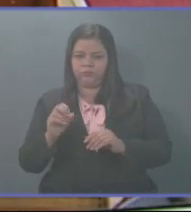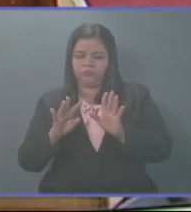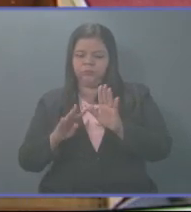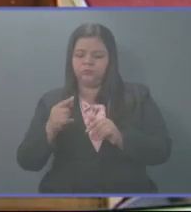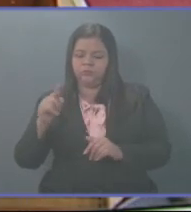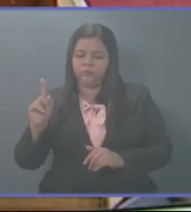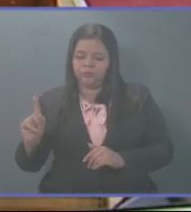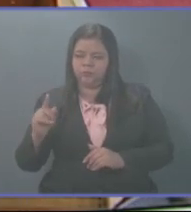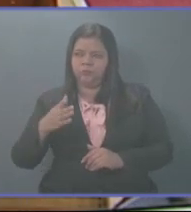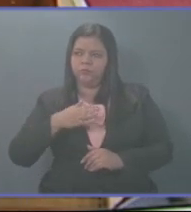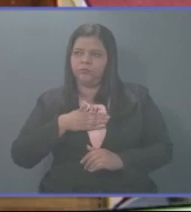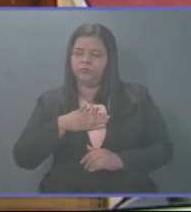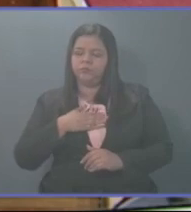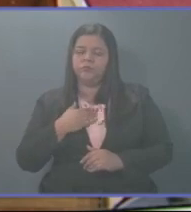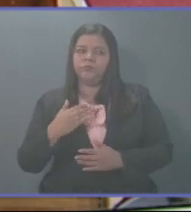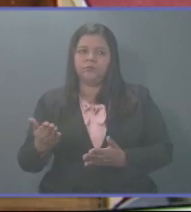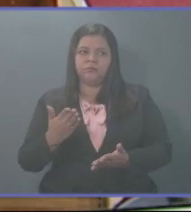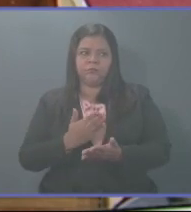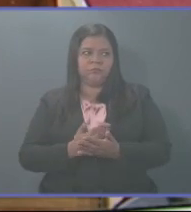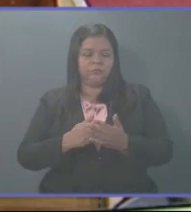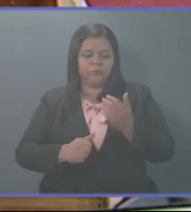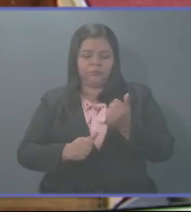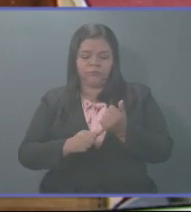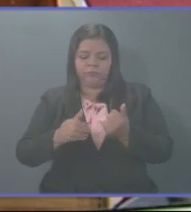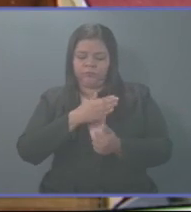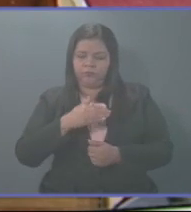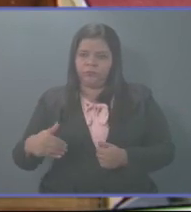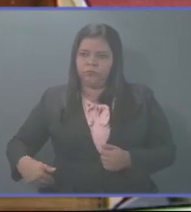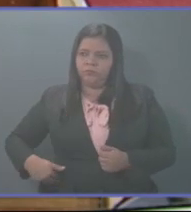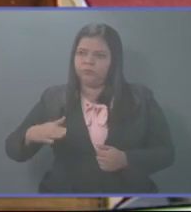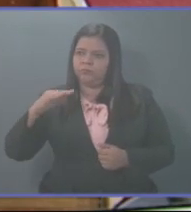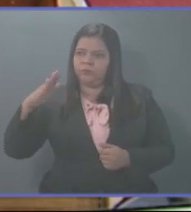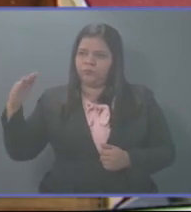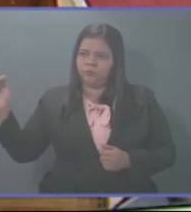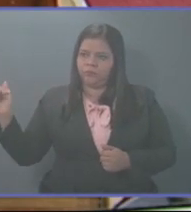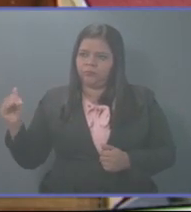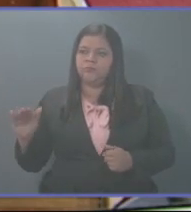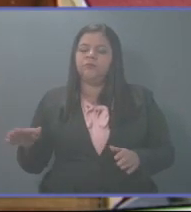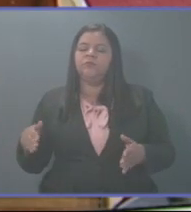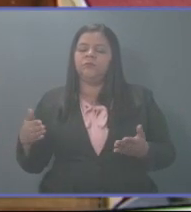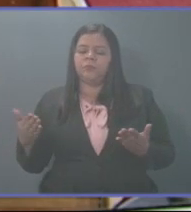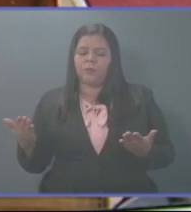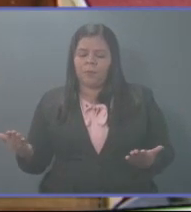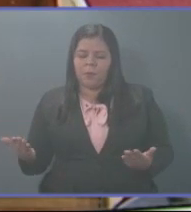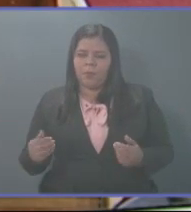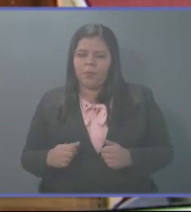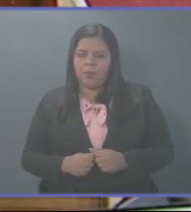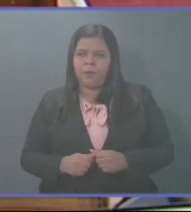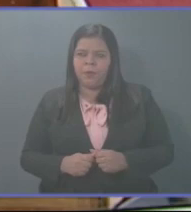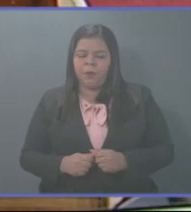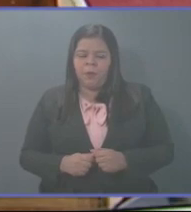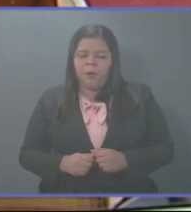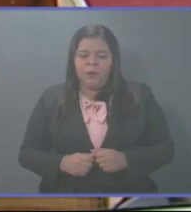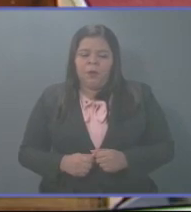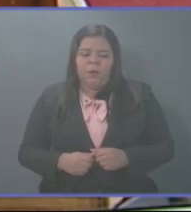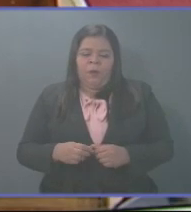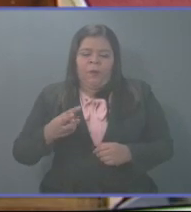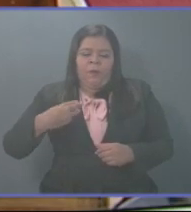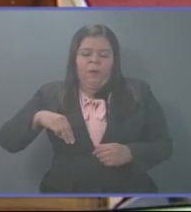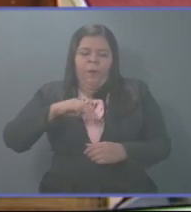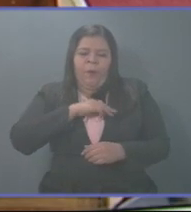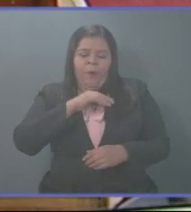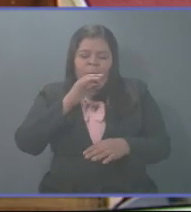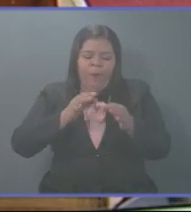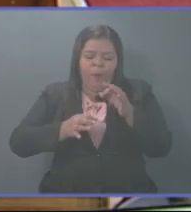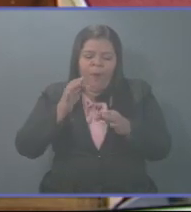1580-12-2019-1, que contiene iniciativa del vicepresidente de la República encargado del despacho por medio del ministro de